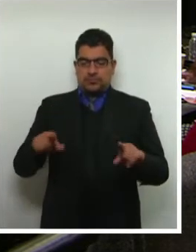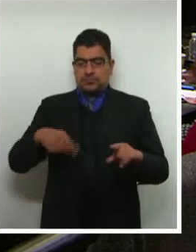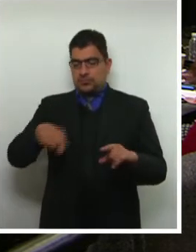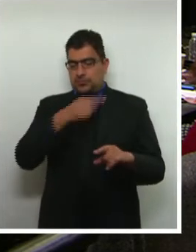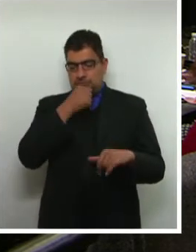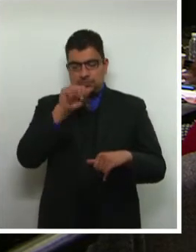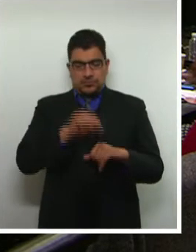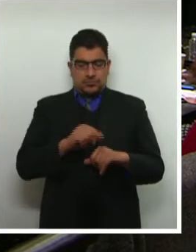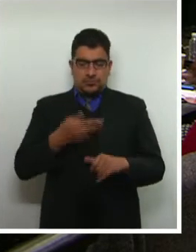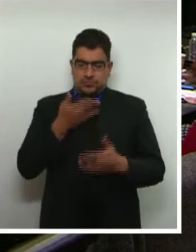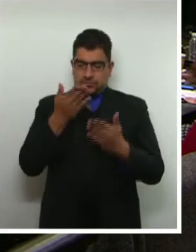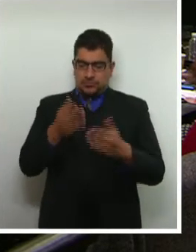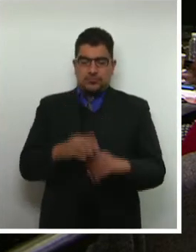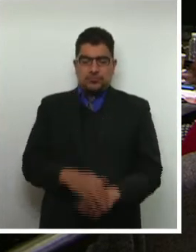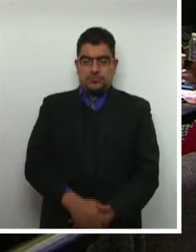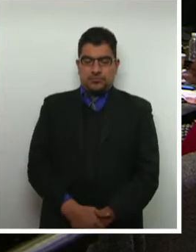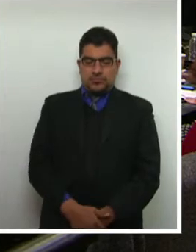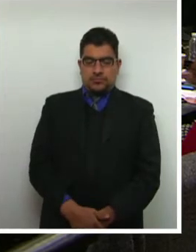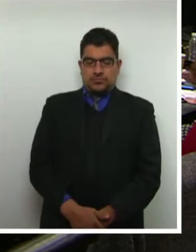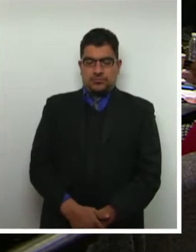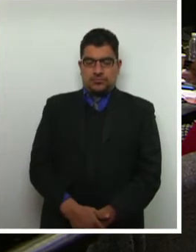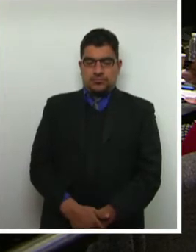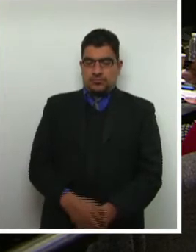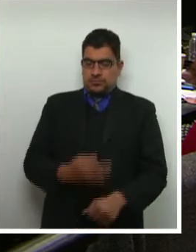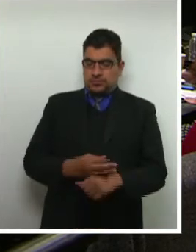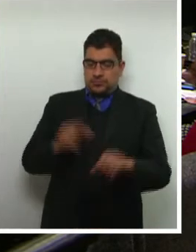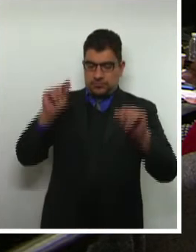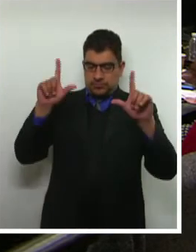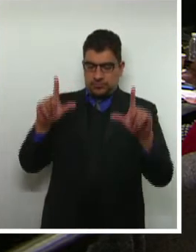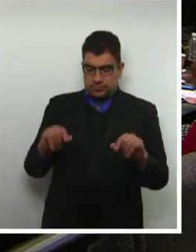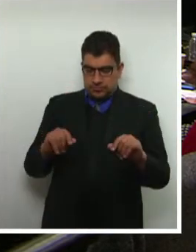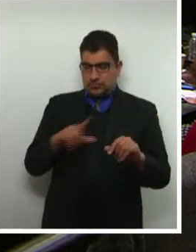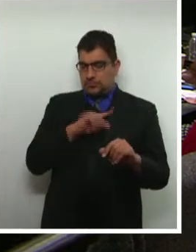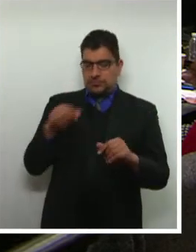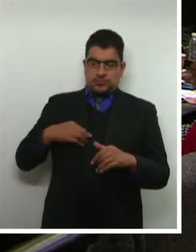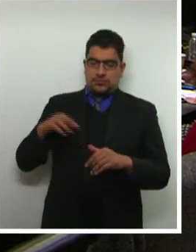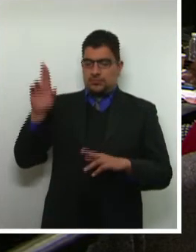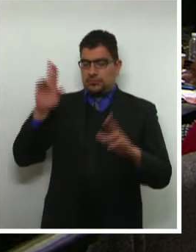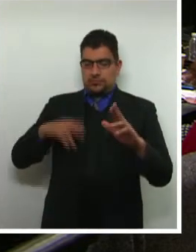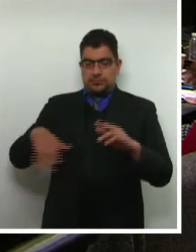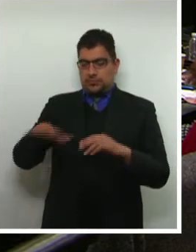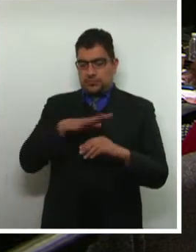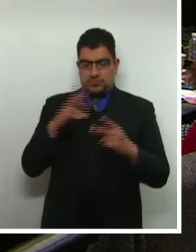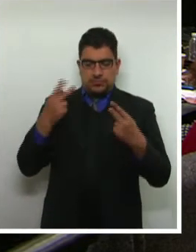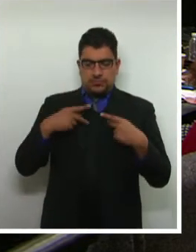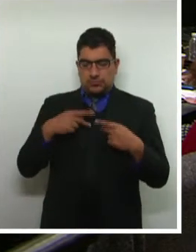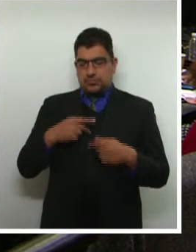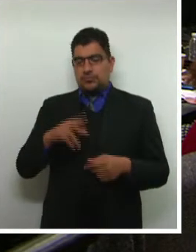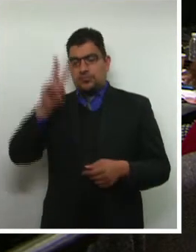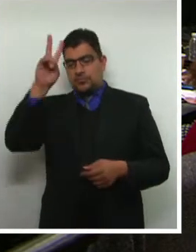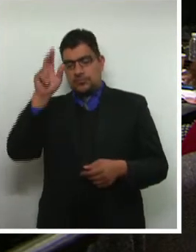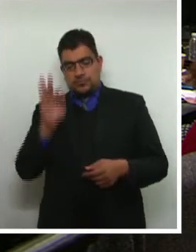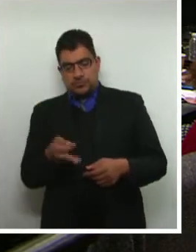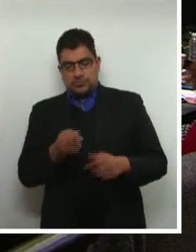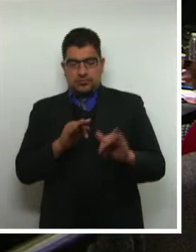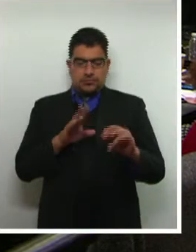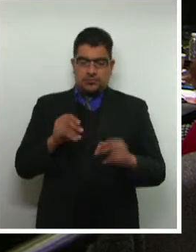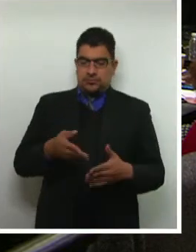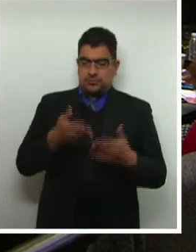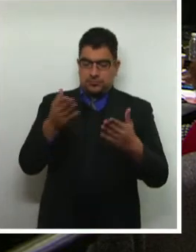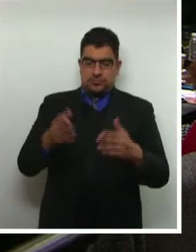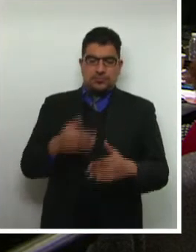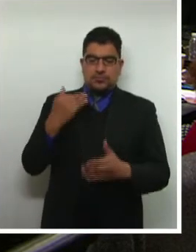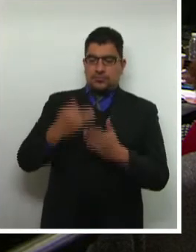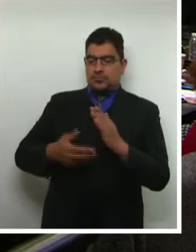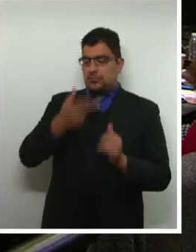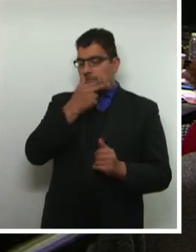por la Secretaría. Escuchemos. Una vez que se cierre el electrónico, a la votación nominal de aquellos que lo harán de viva voz. ¿Falta